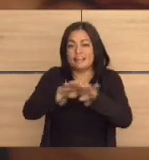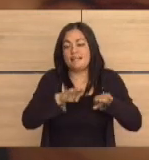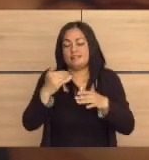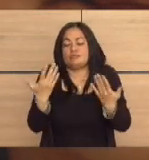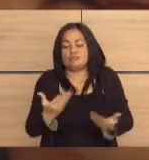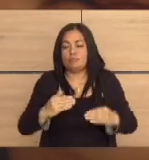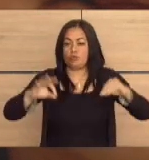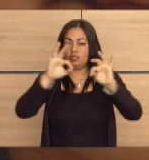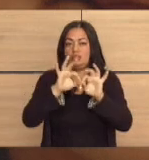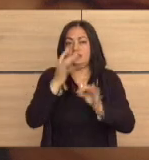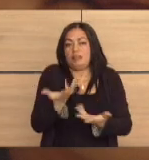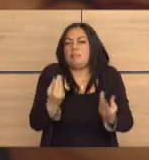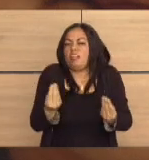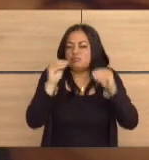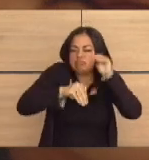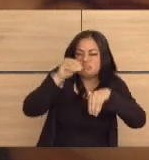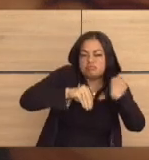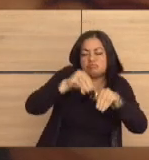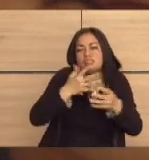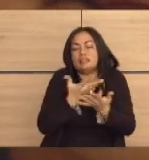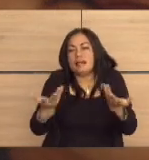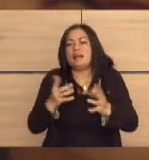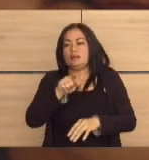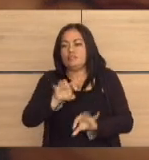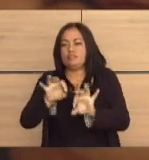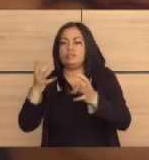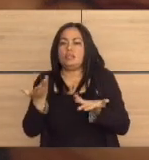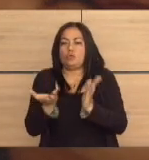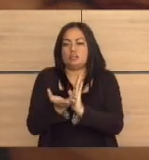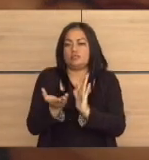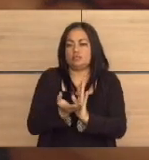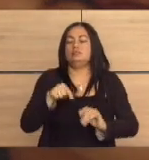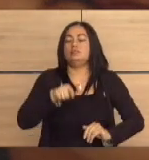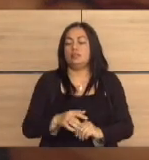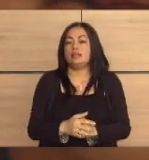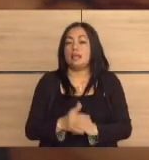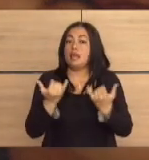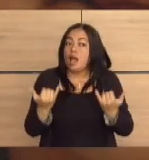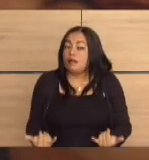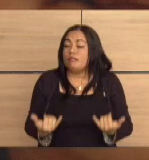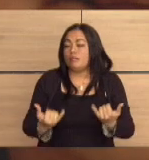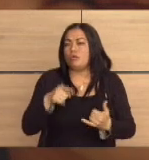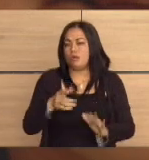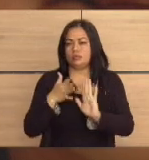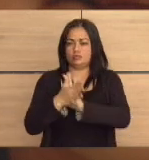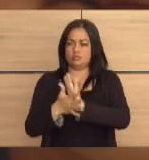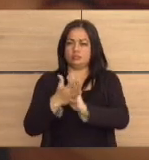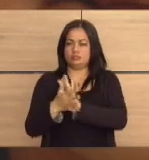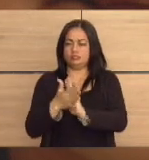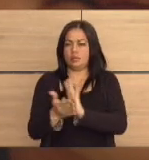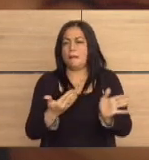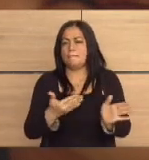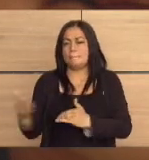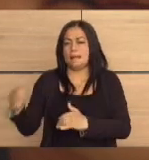ustedes bien, lo construimos con ustedes el acápite de educación. Y ahora tenemos el reto enorme de darle vida al plan